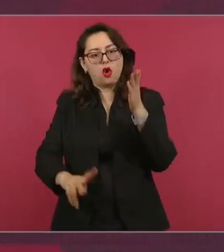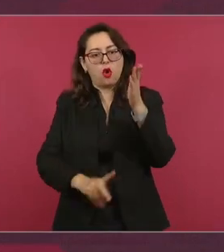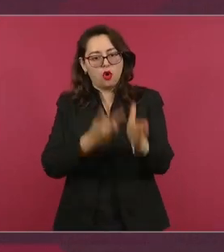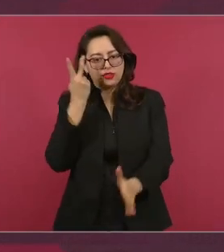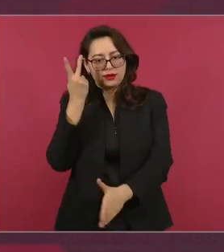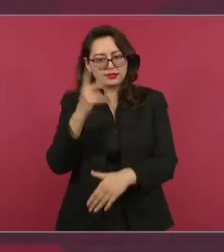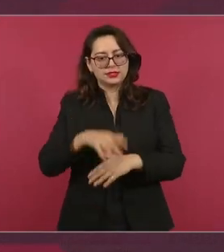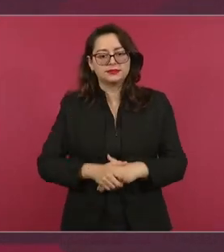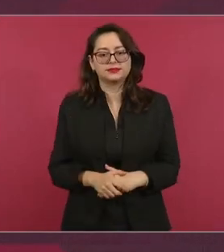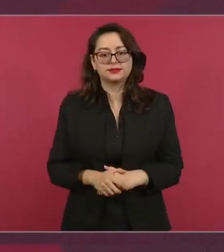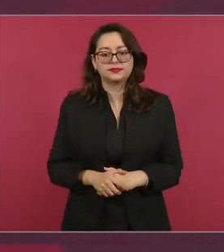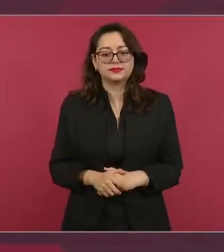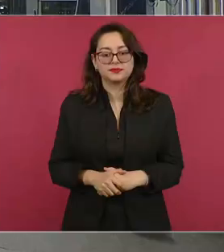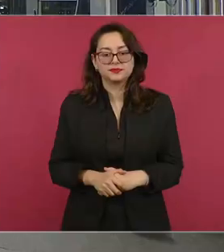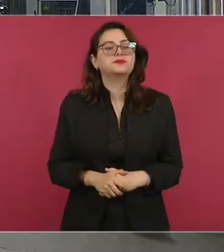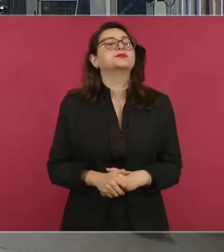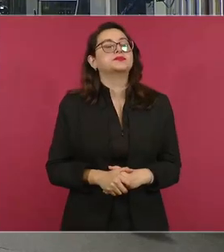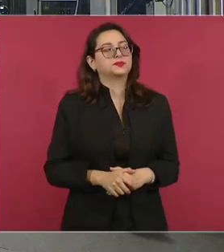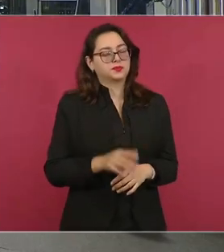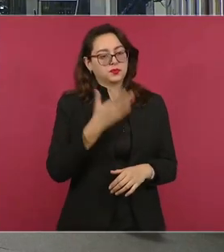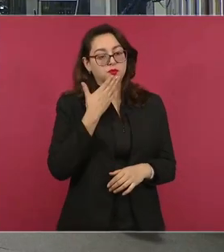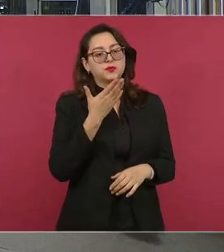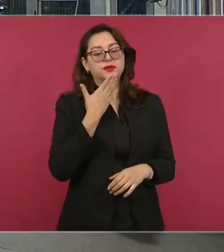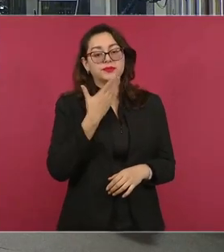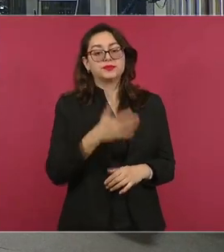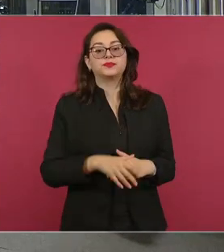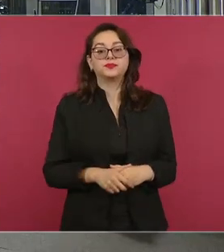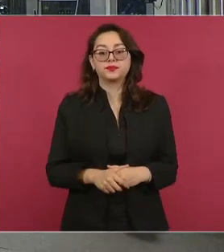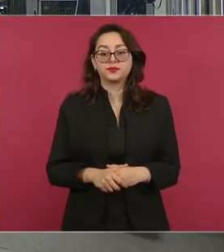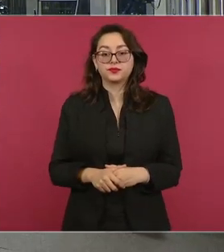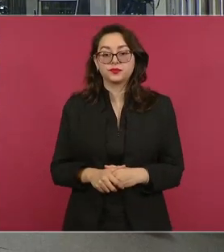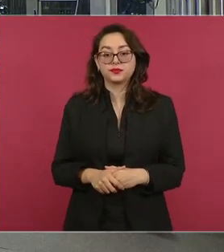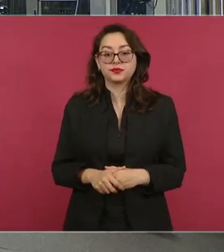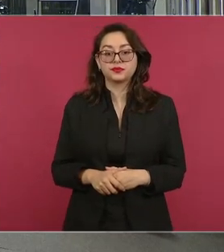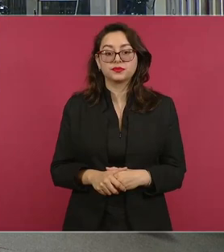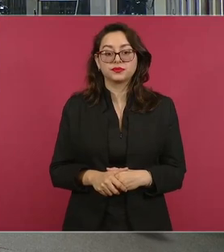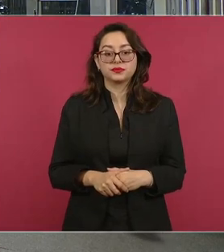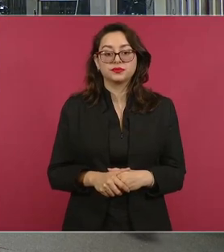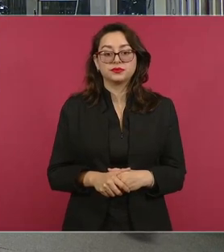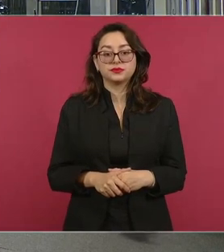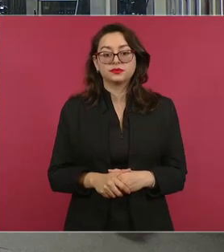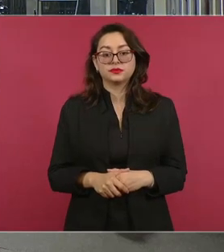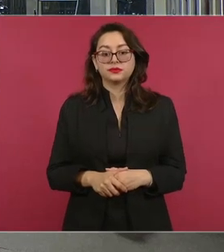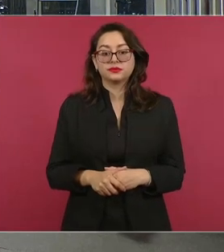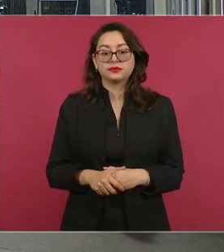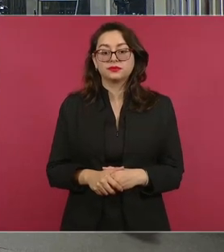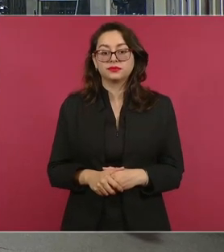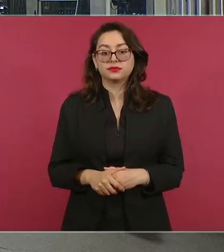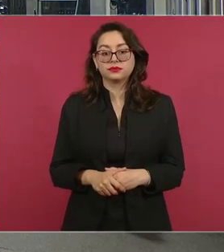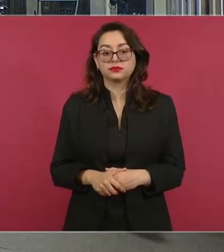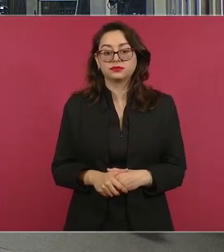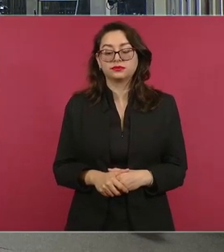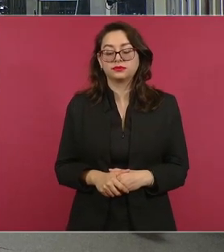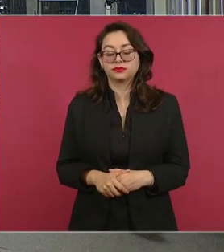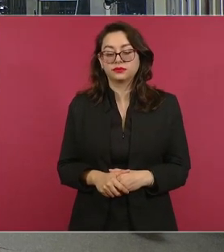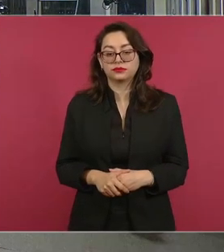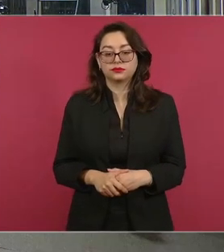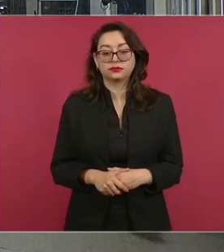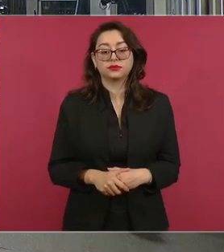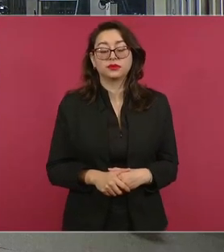a clases. Muy bien. Presidente, también conocer su opinión sobre la inversión de la empresa